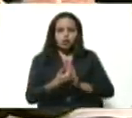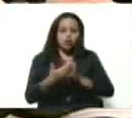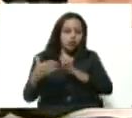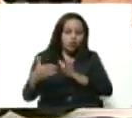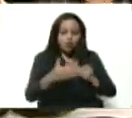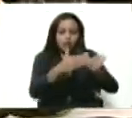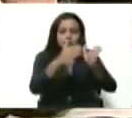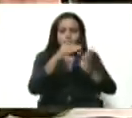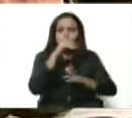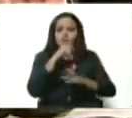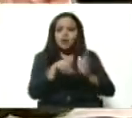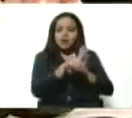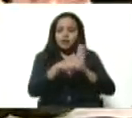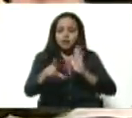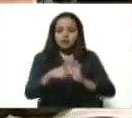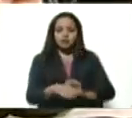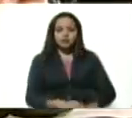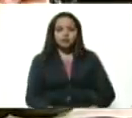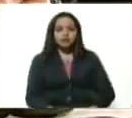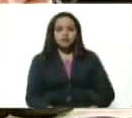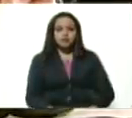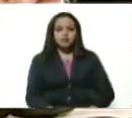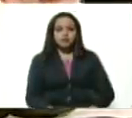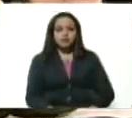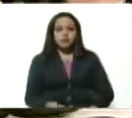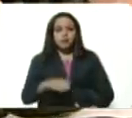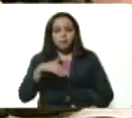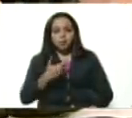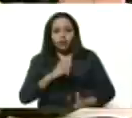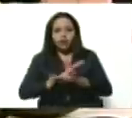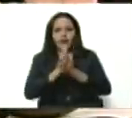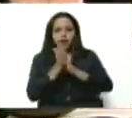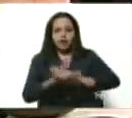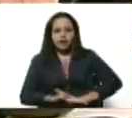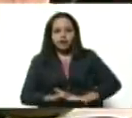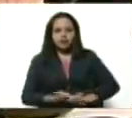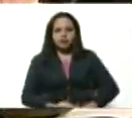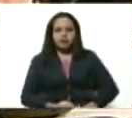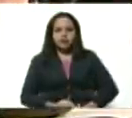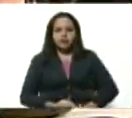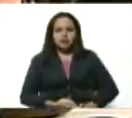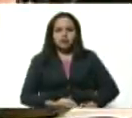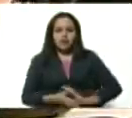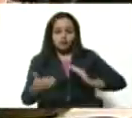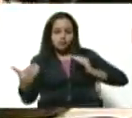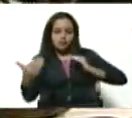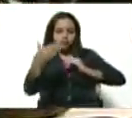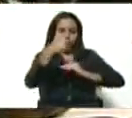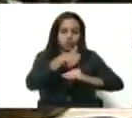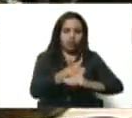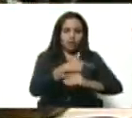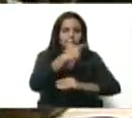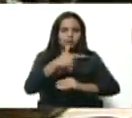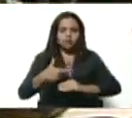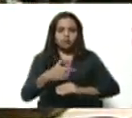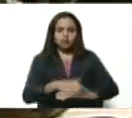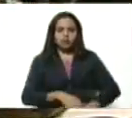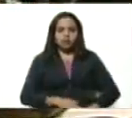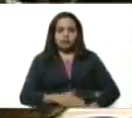también para contrarrestar el paso de personas que legalmente